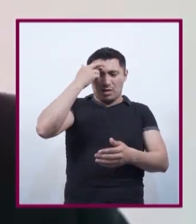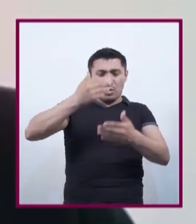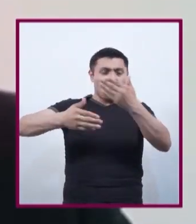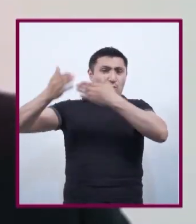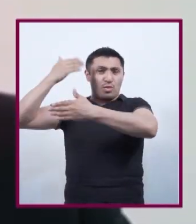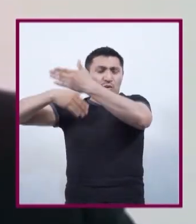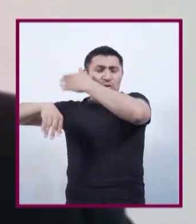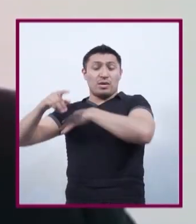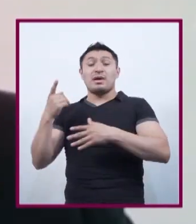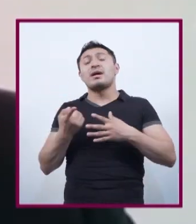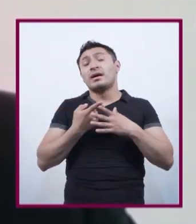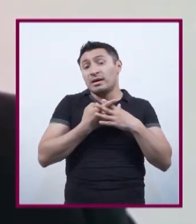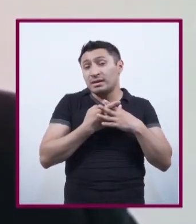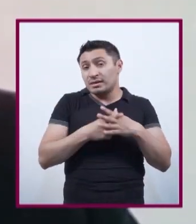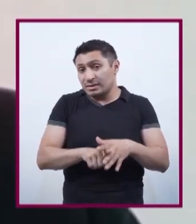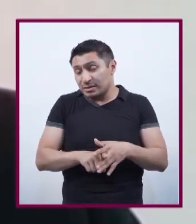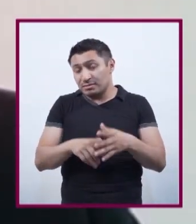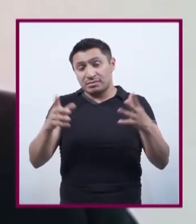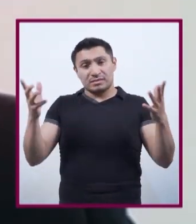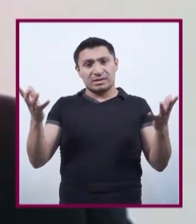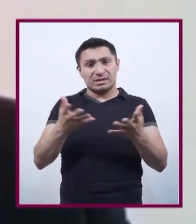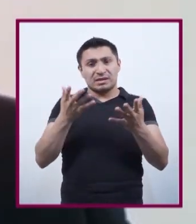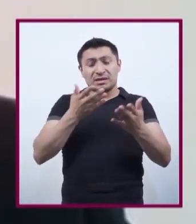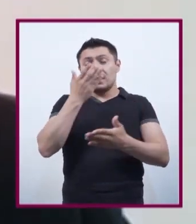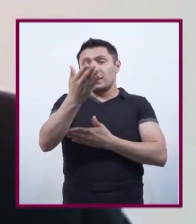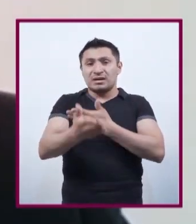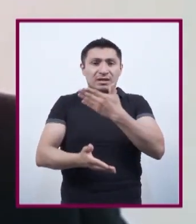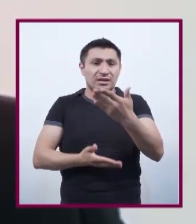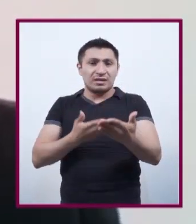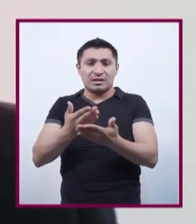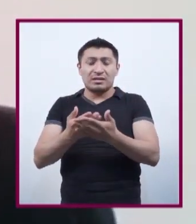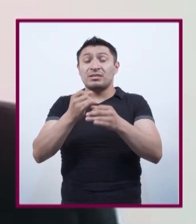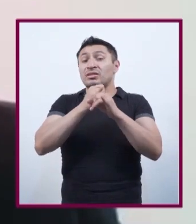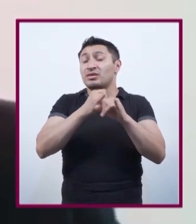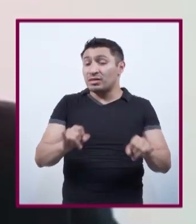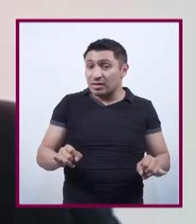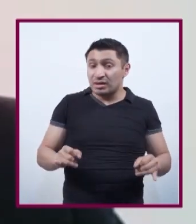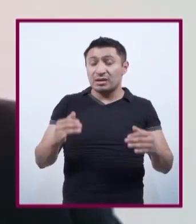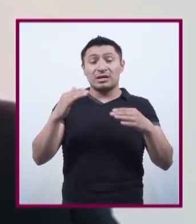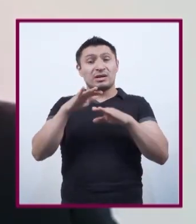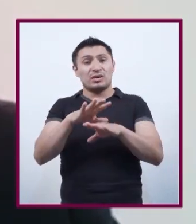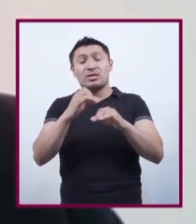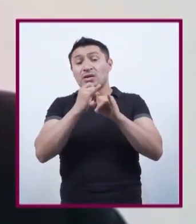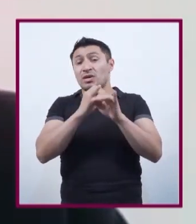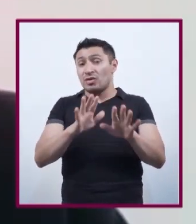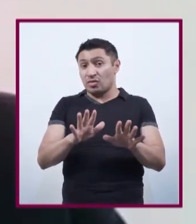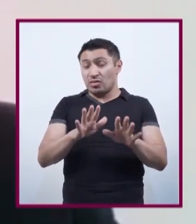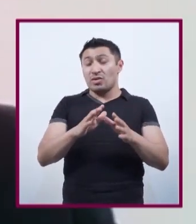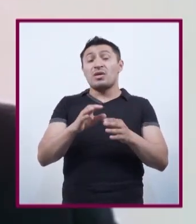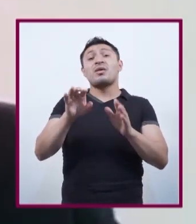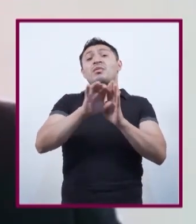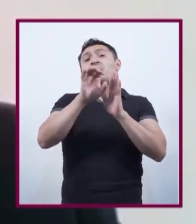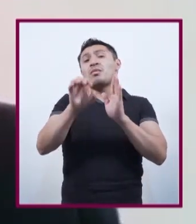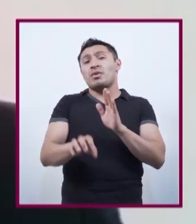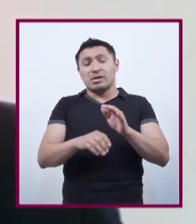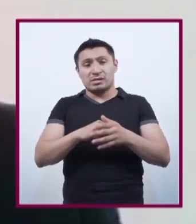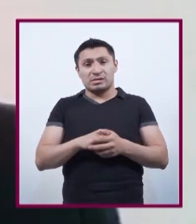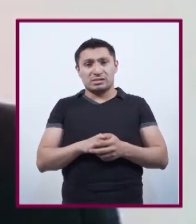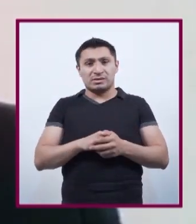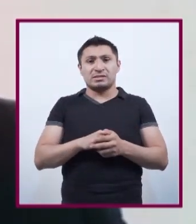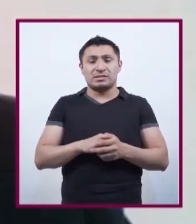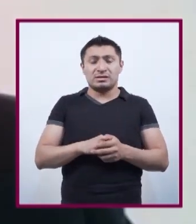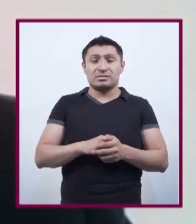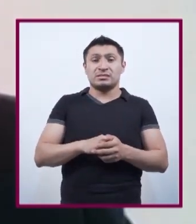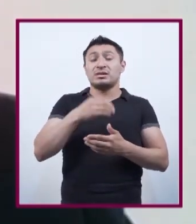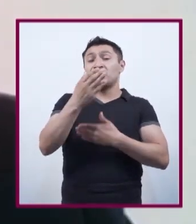un poquito más atrás, también cuando se empezaron a crear servicios automatizados de